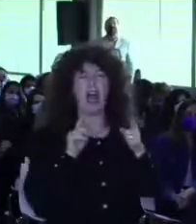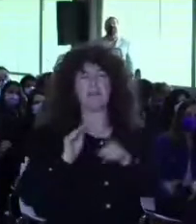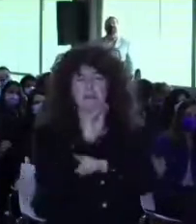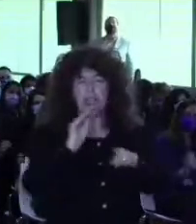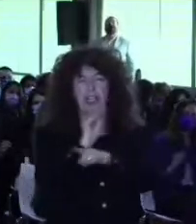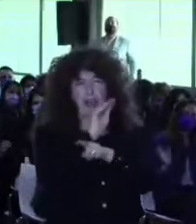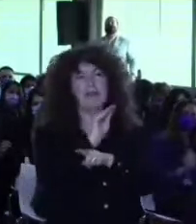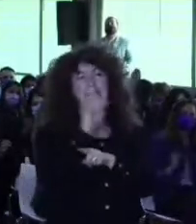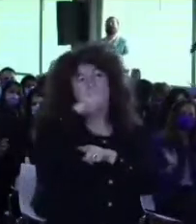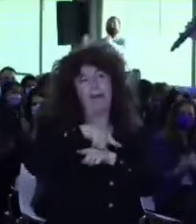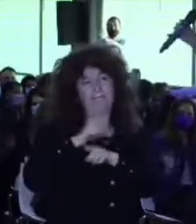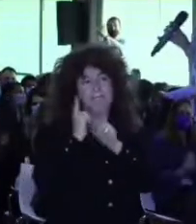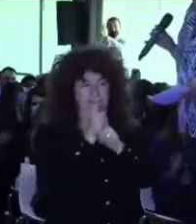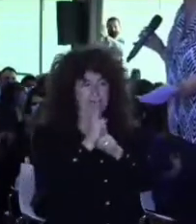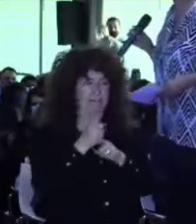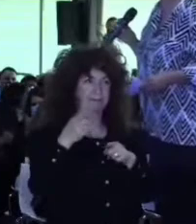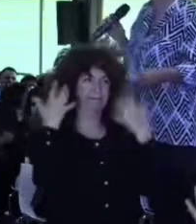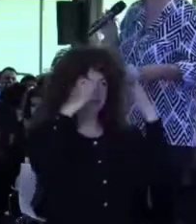financian.